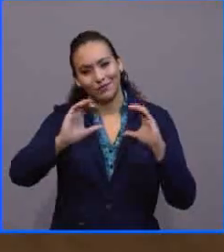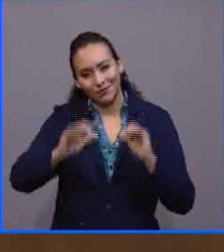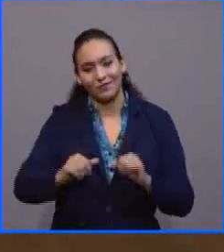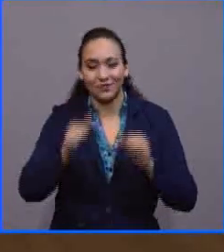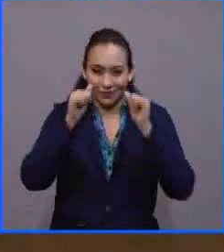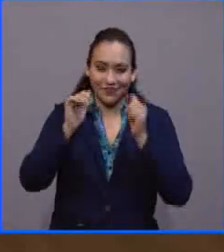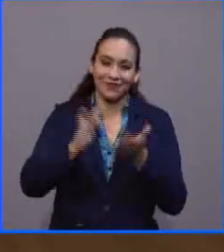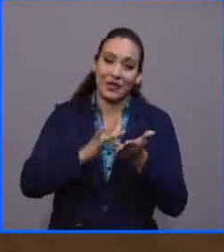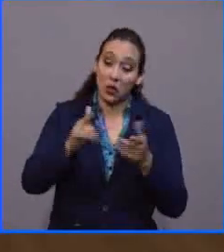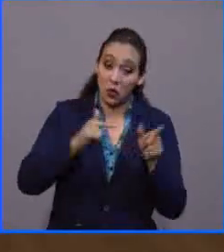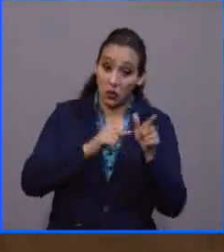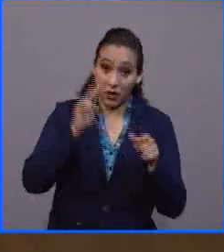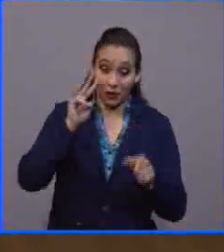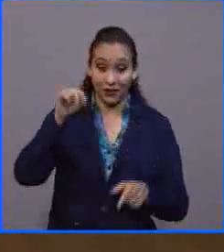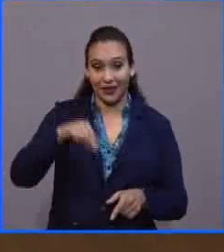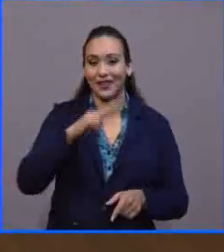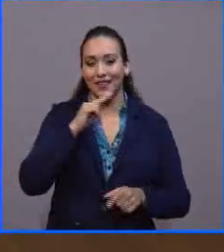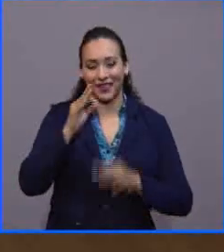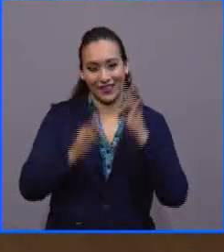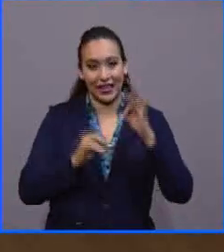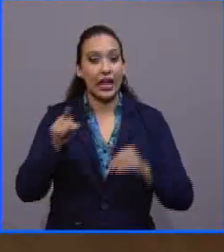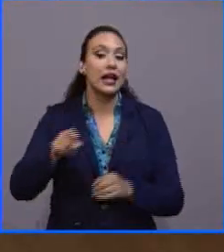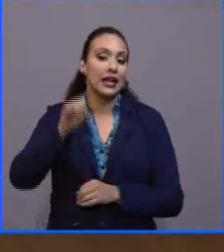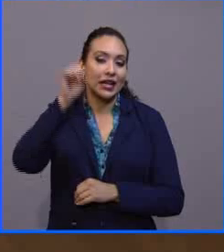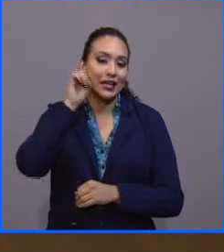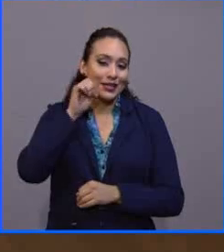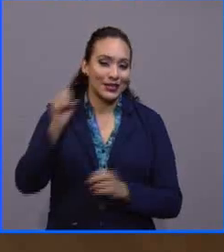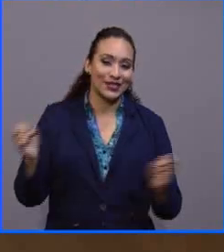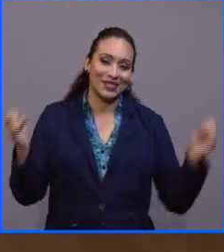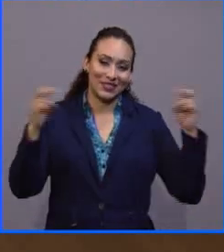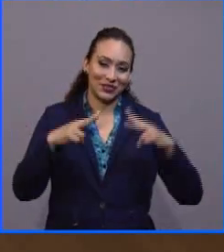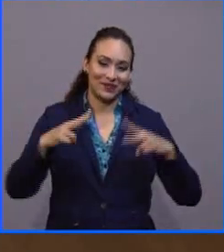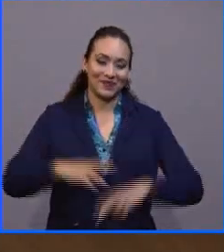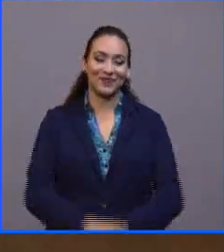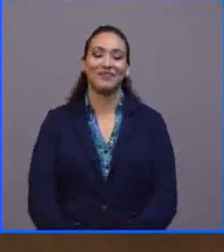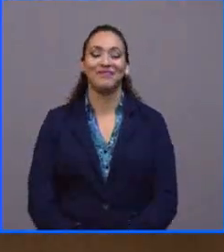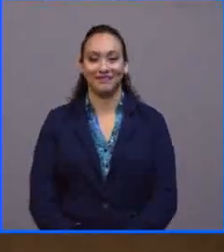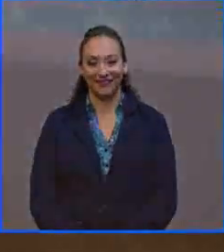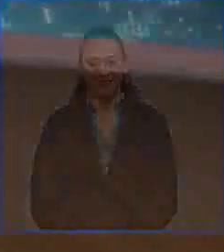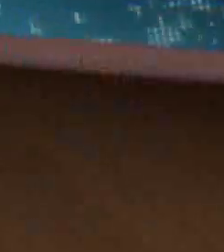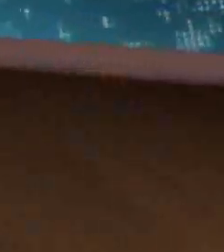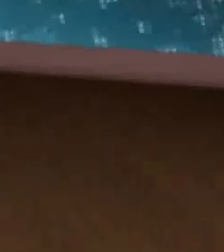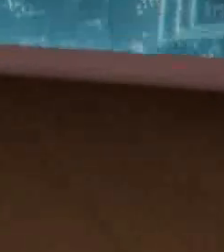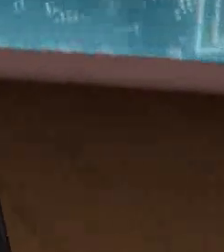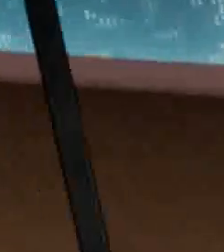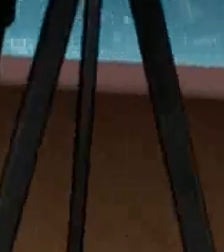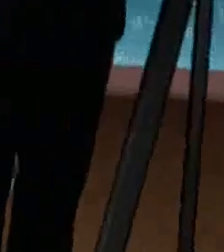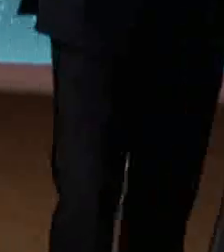Manténgase pendiente de esta señal. Soy Oscar González. Nos vemos en la próxima.